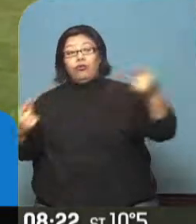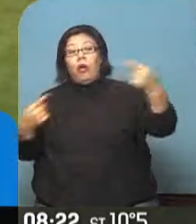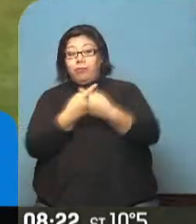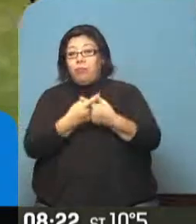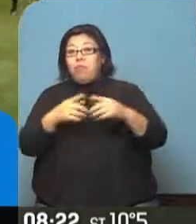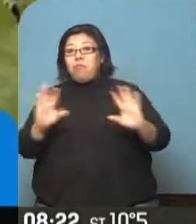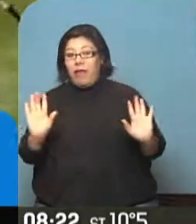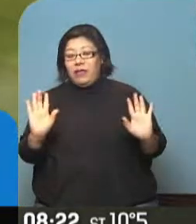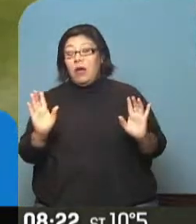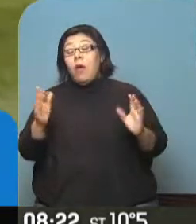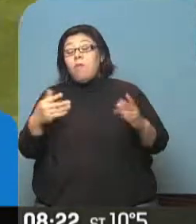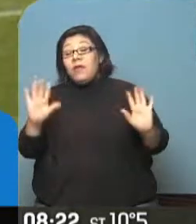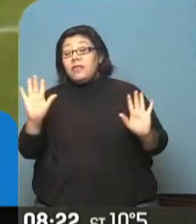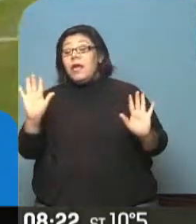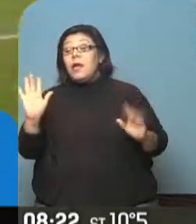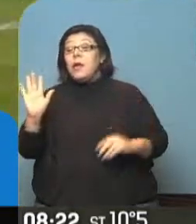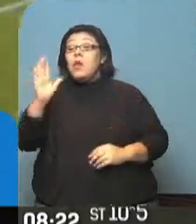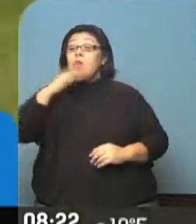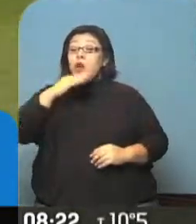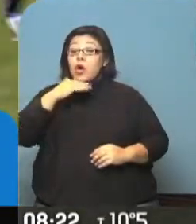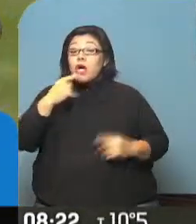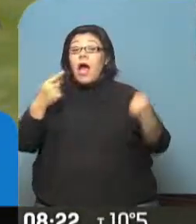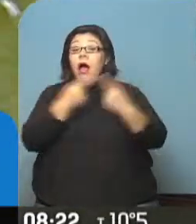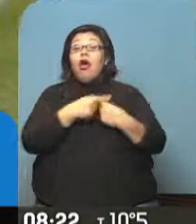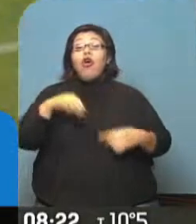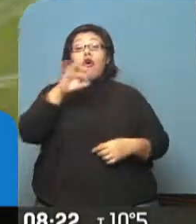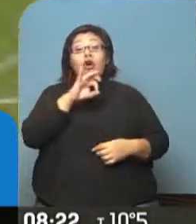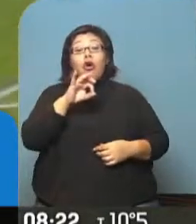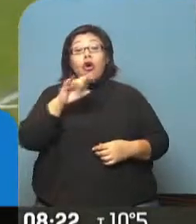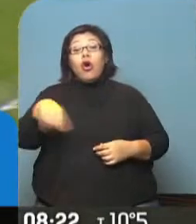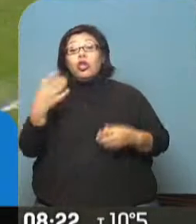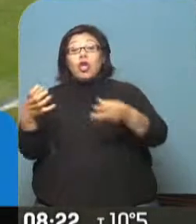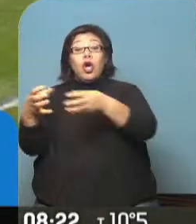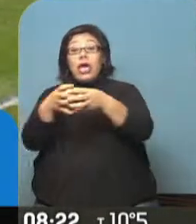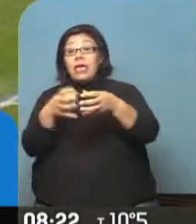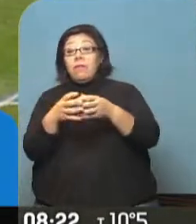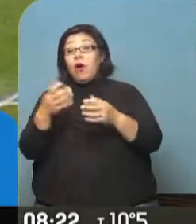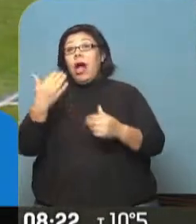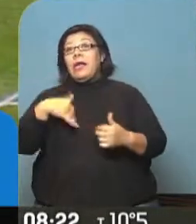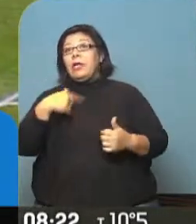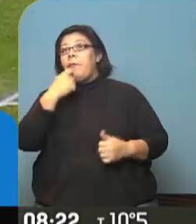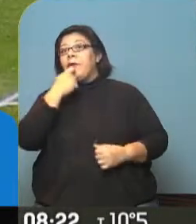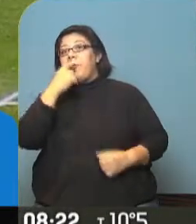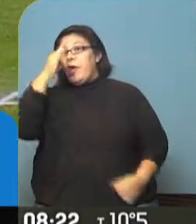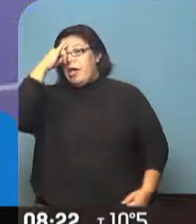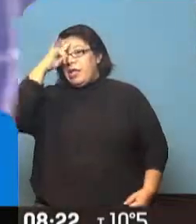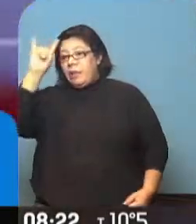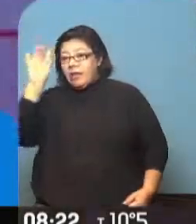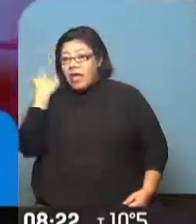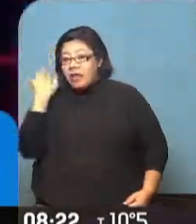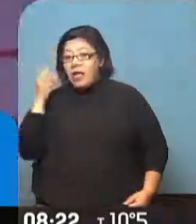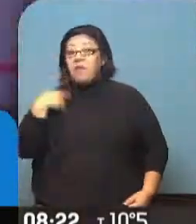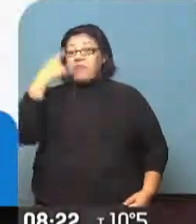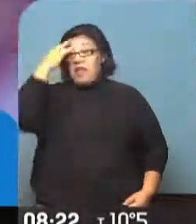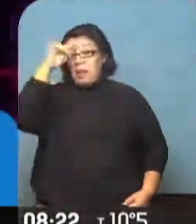pueda tocarle Boca o, en su defecto, algún que otro equipo argentino. Independiente hoy juega su chance